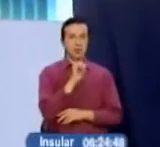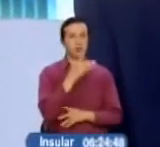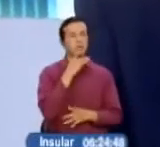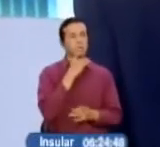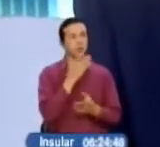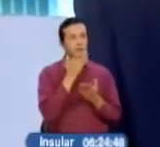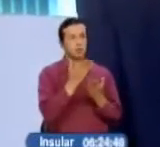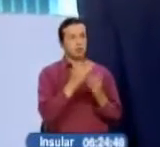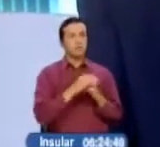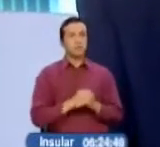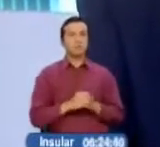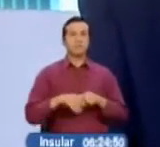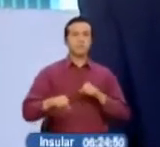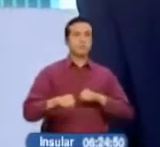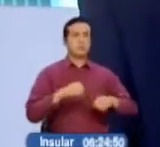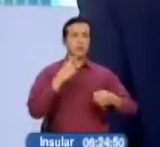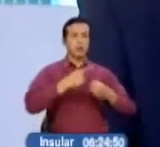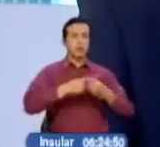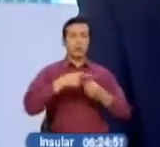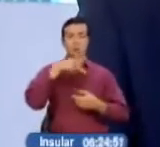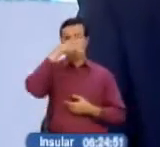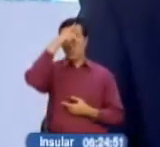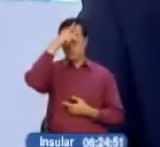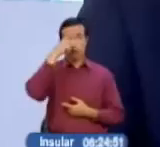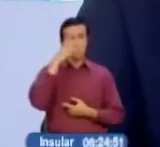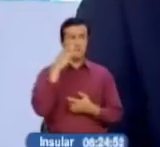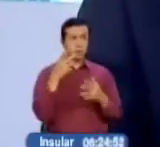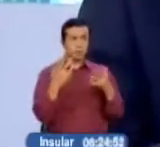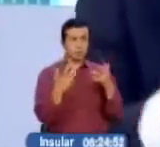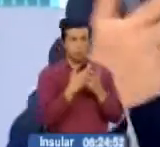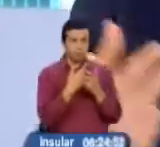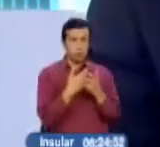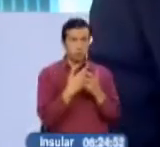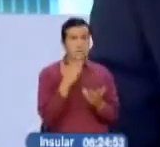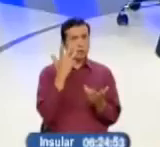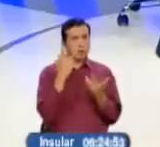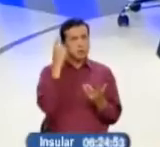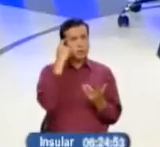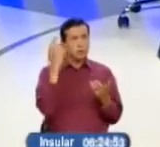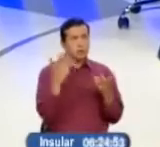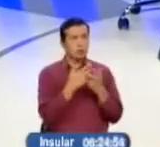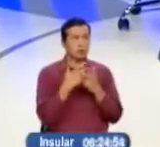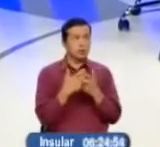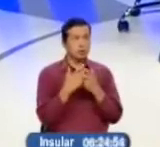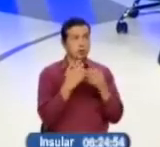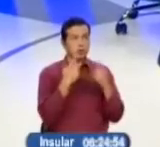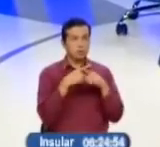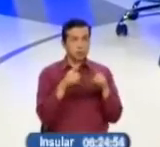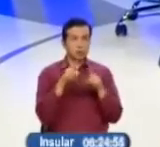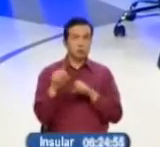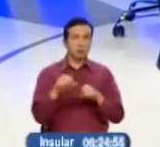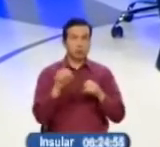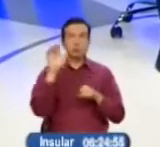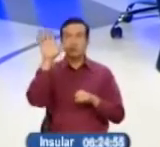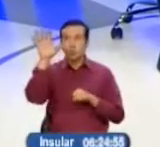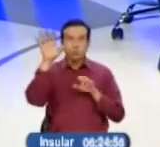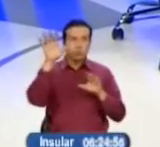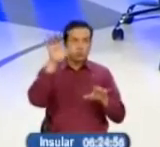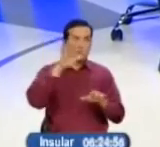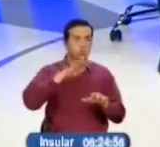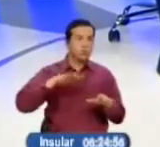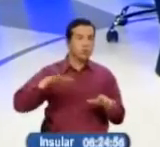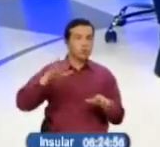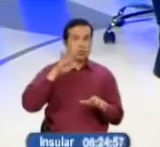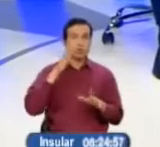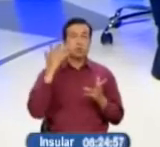acá. ¿Los sismos de Quito y Perú están relacionados? ¿Se puede crear una relación entre distintos movimientos telúricos que están sucediendo